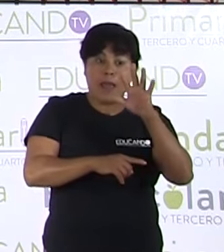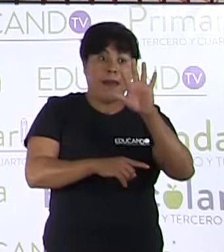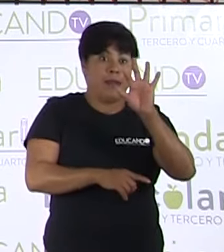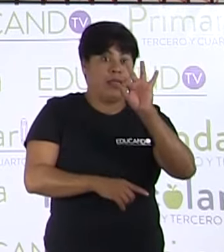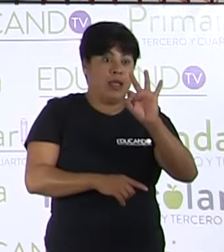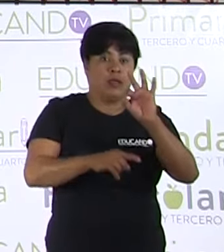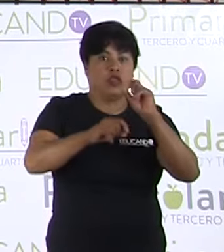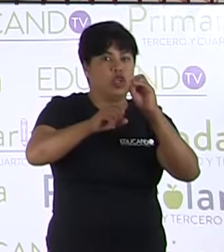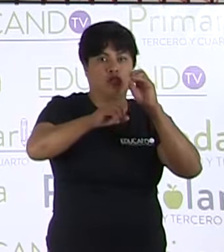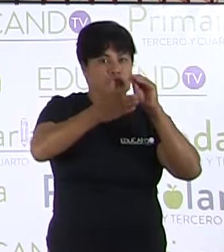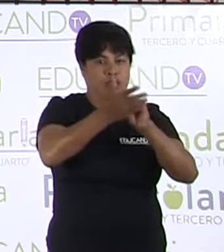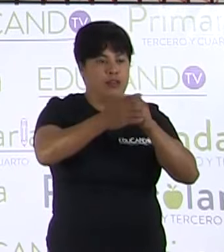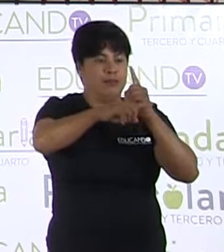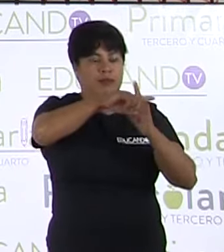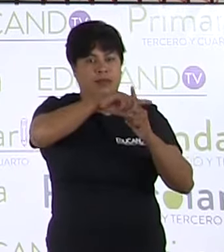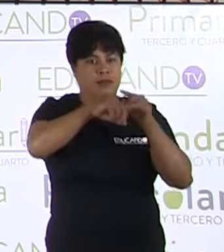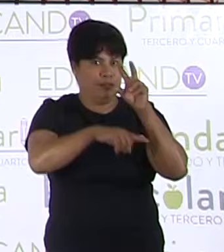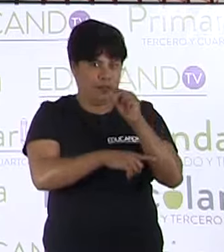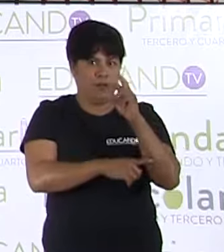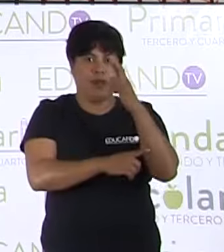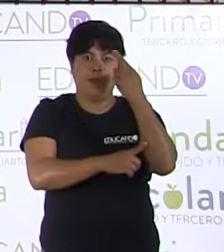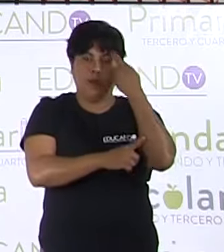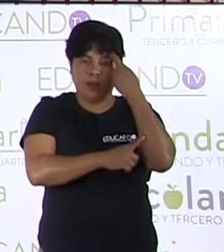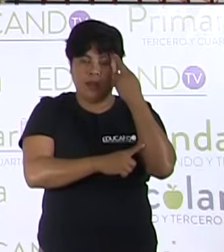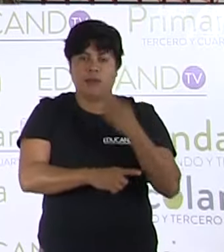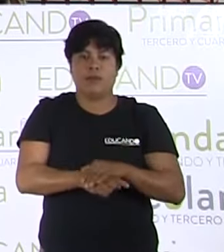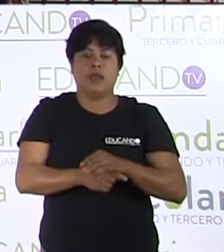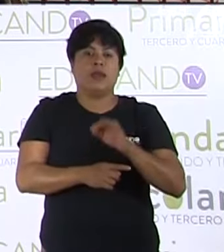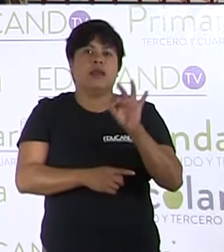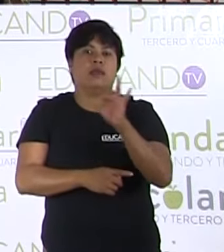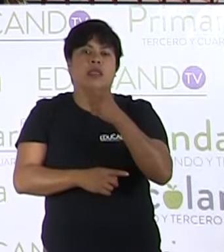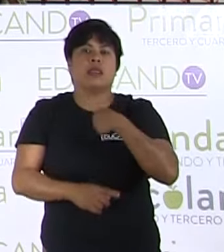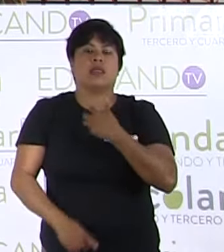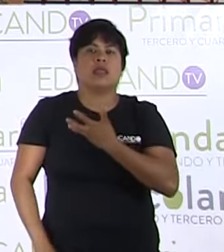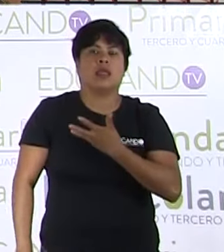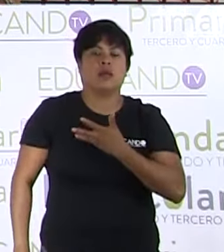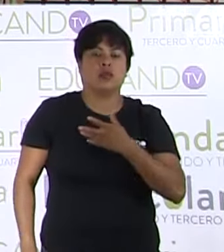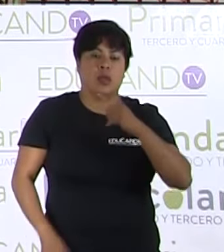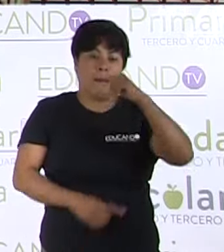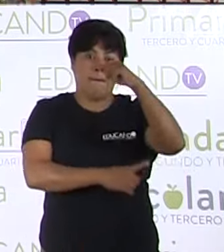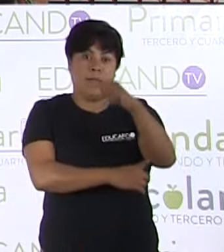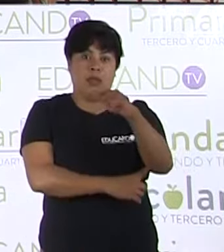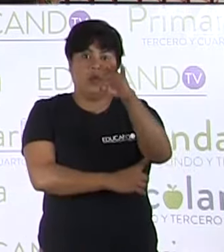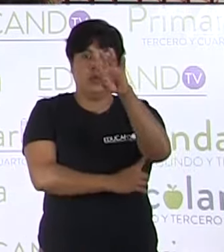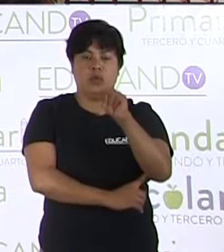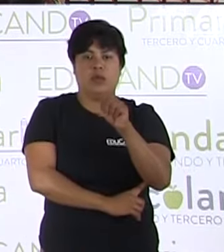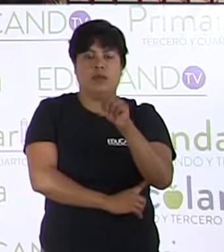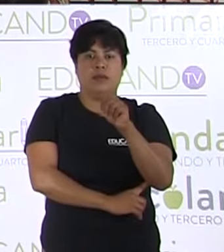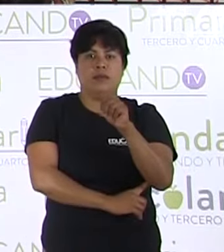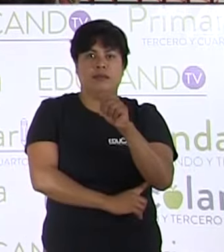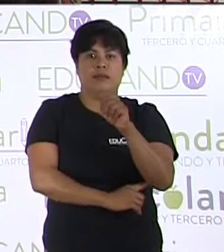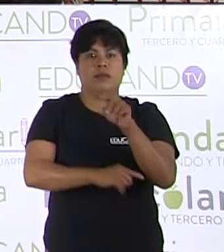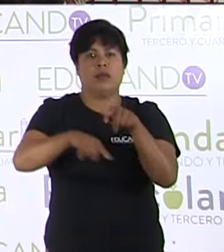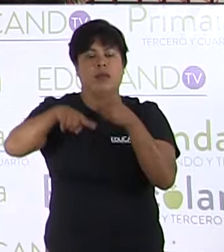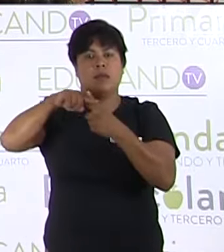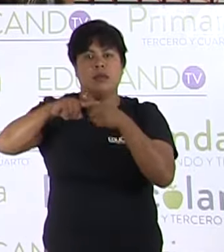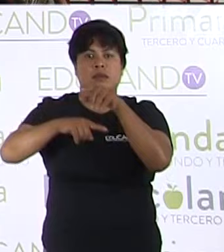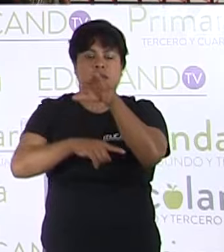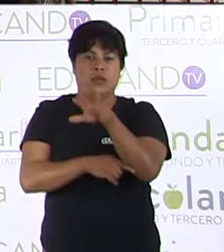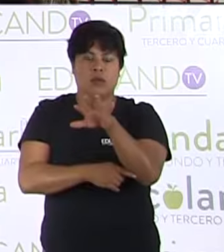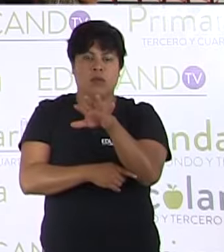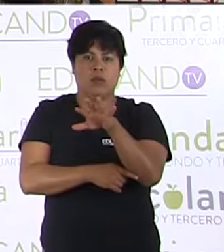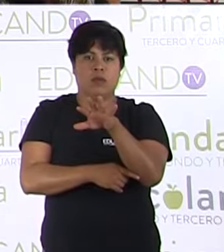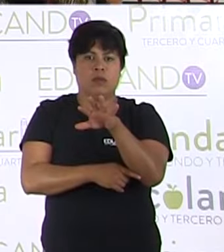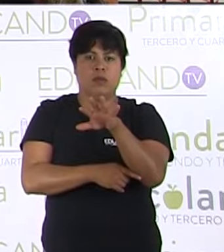positivo no se anota de acuerdo si tenemos -9 +